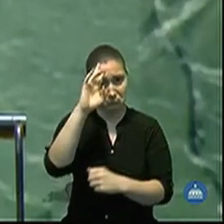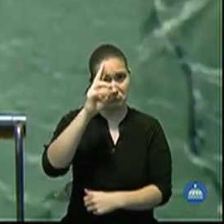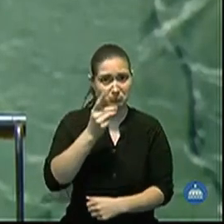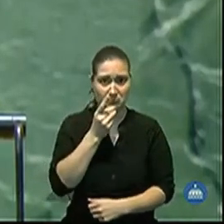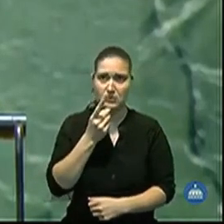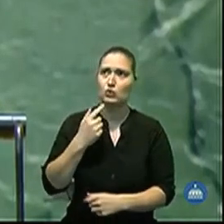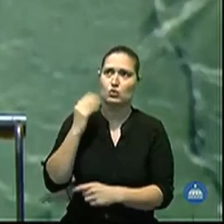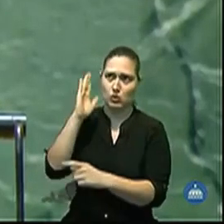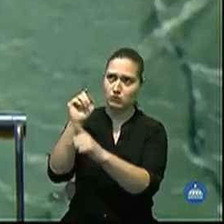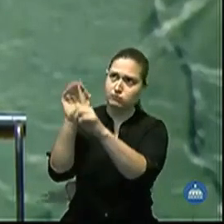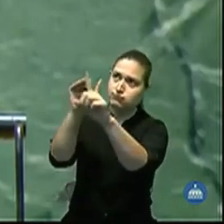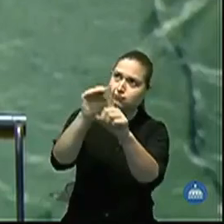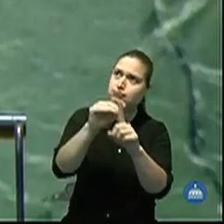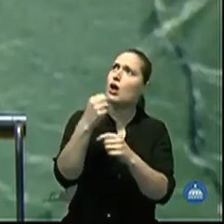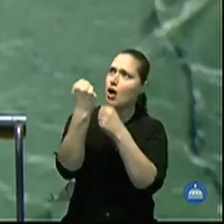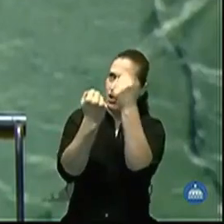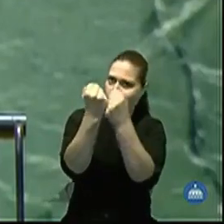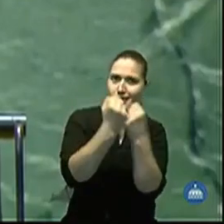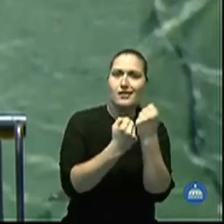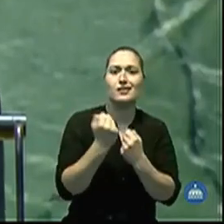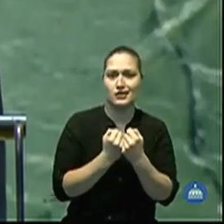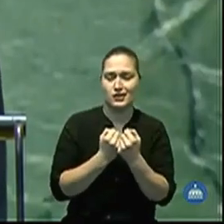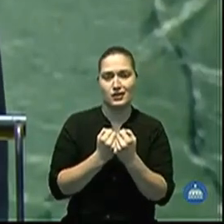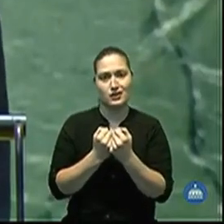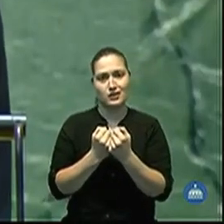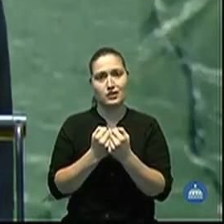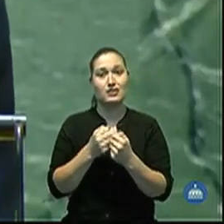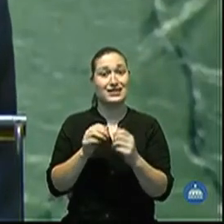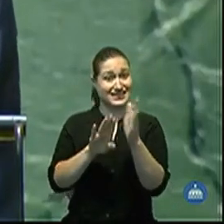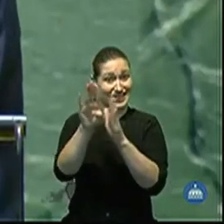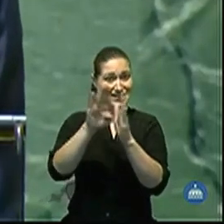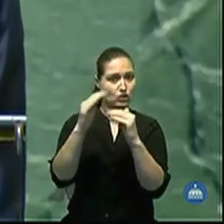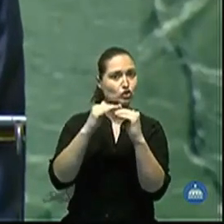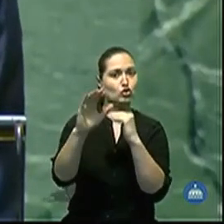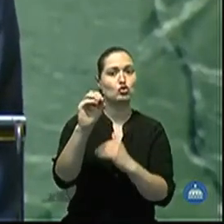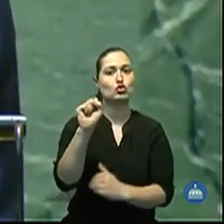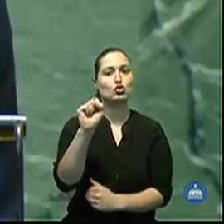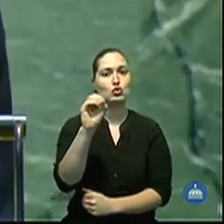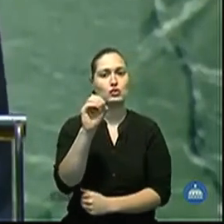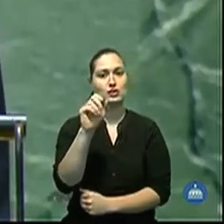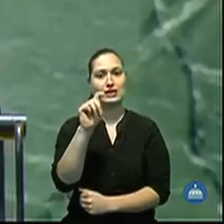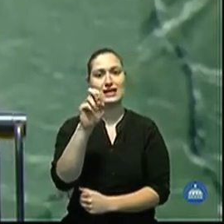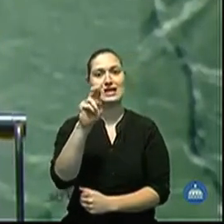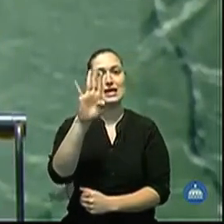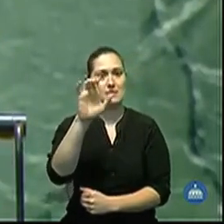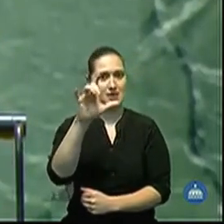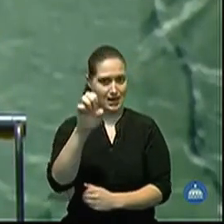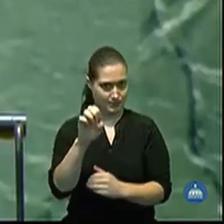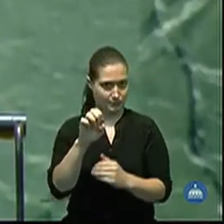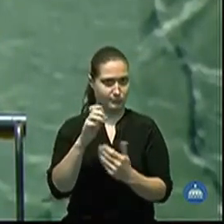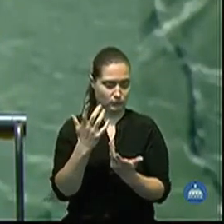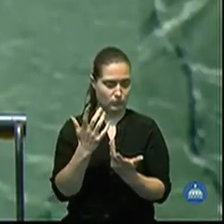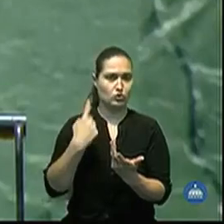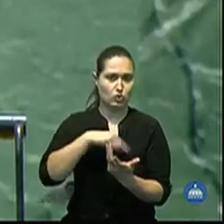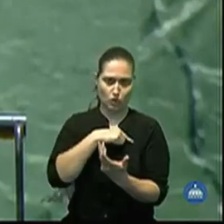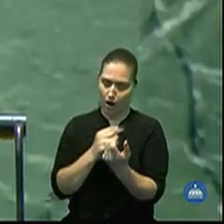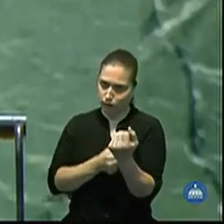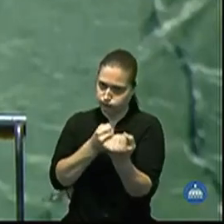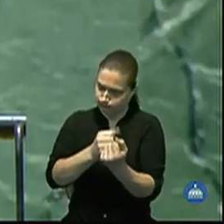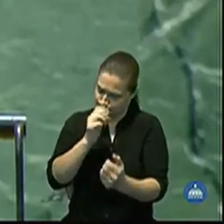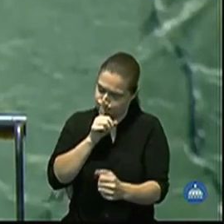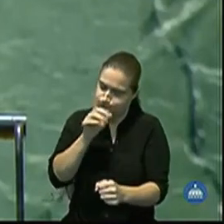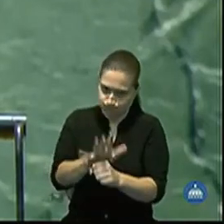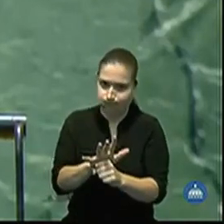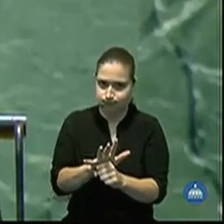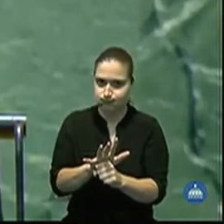y comprometida para cumplir con los objetivos del desarrollo sostenible. El panorama global nos exige actuar como